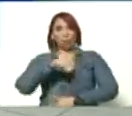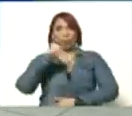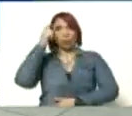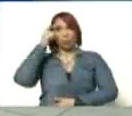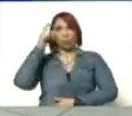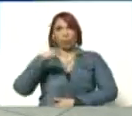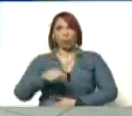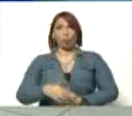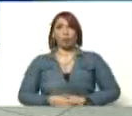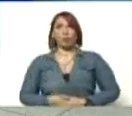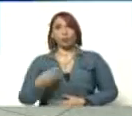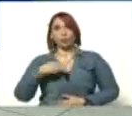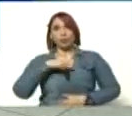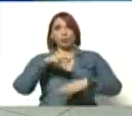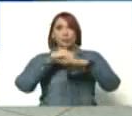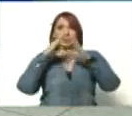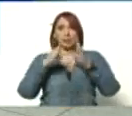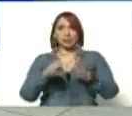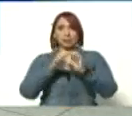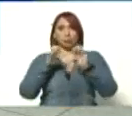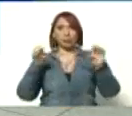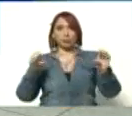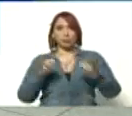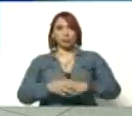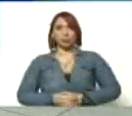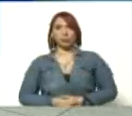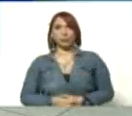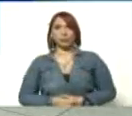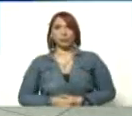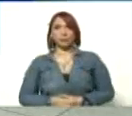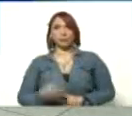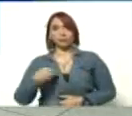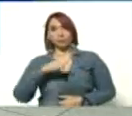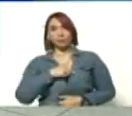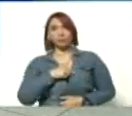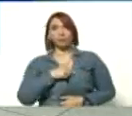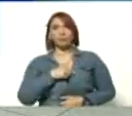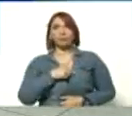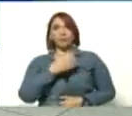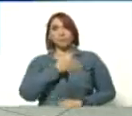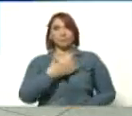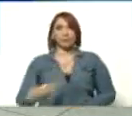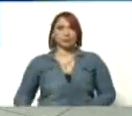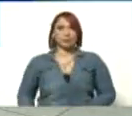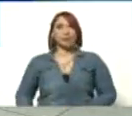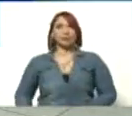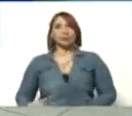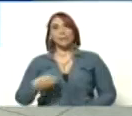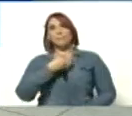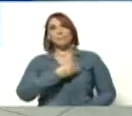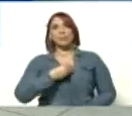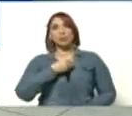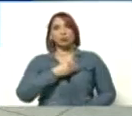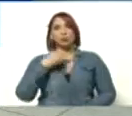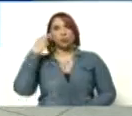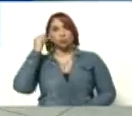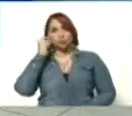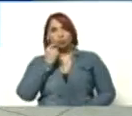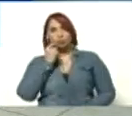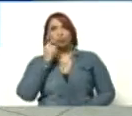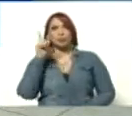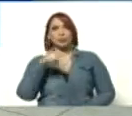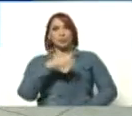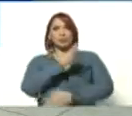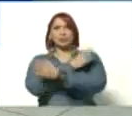nuestra ministra Yelixia Santaella, ministra de Educación, a nuestra presidenta de la Misión Sucre, Sandra Oblitas. Reciban un saludo